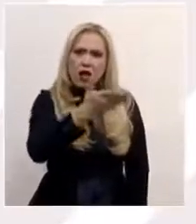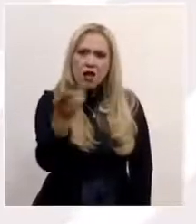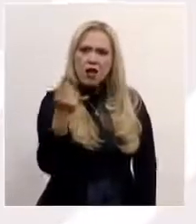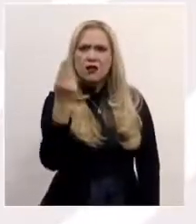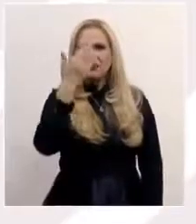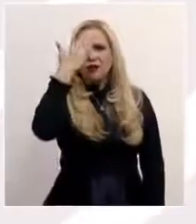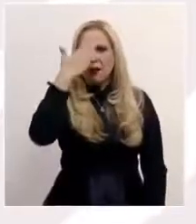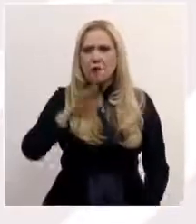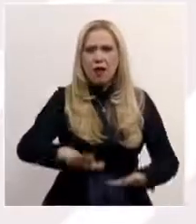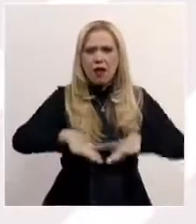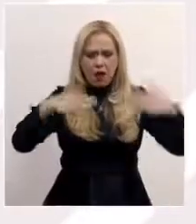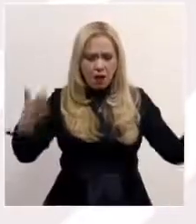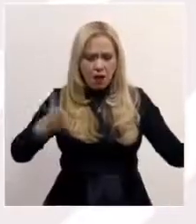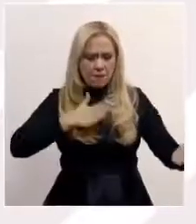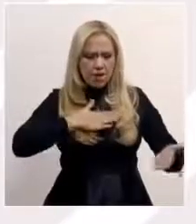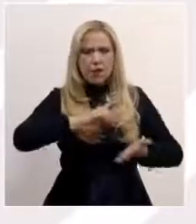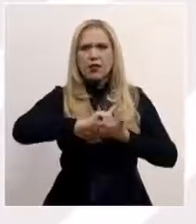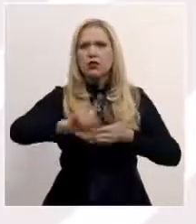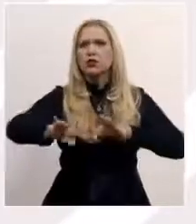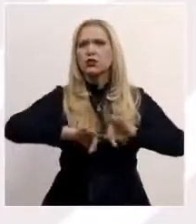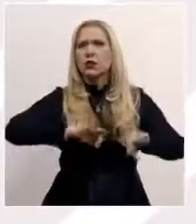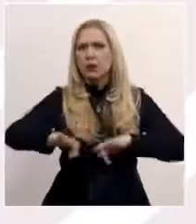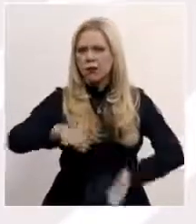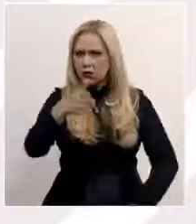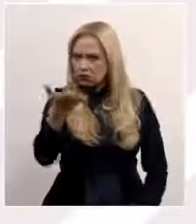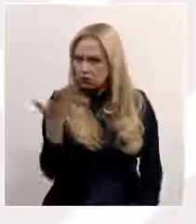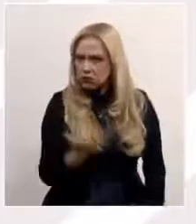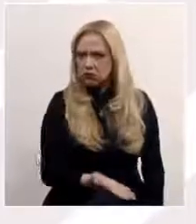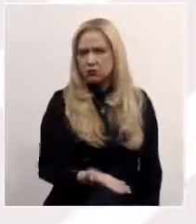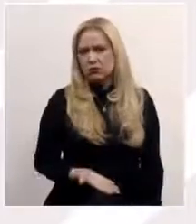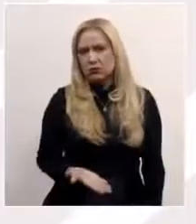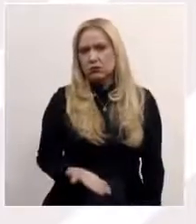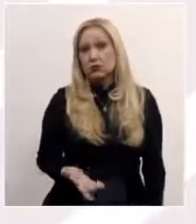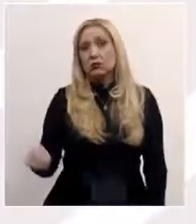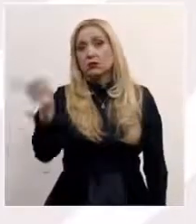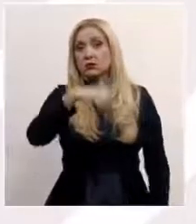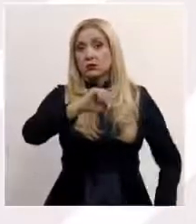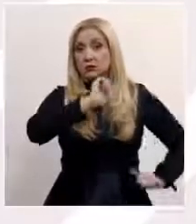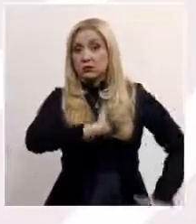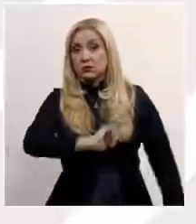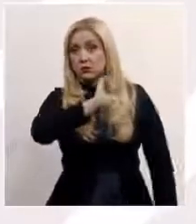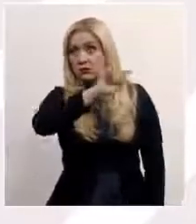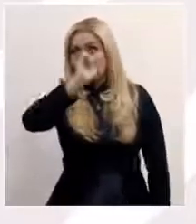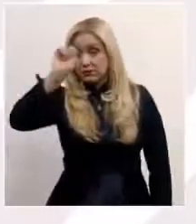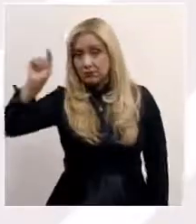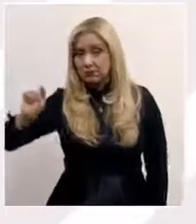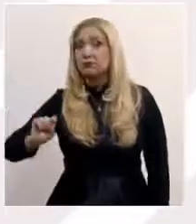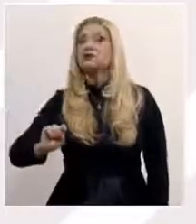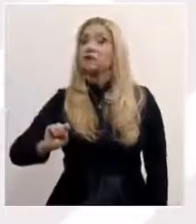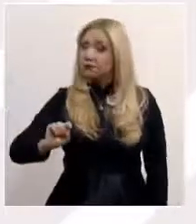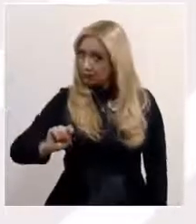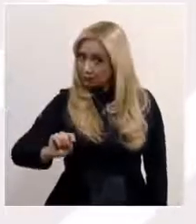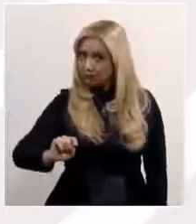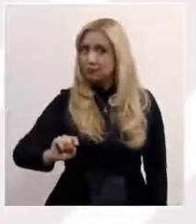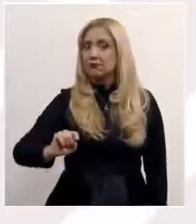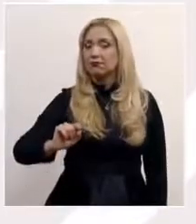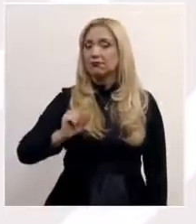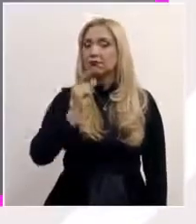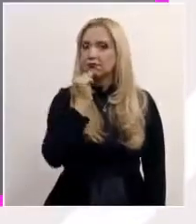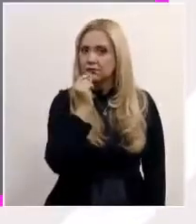derechos laborales y puedan ejercerlos, ¿no? Y también a autoridades de primer contacto, a